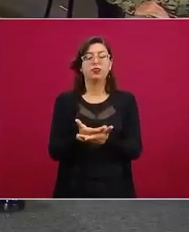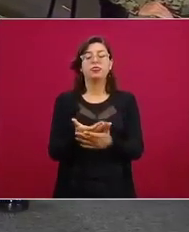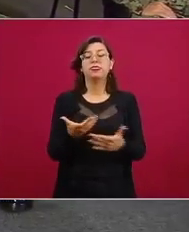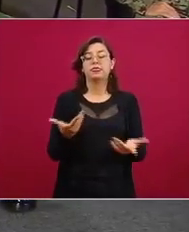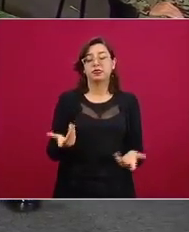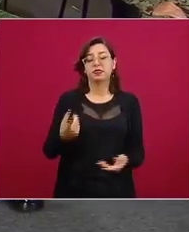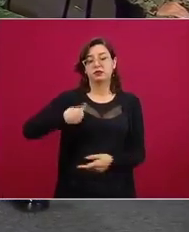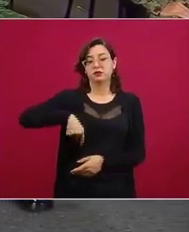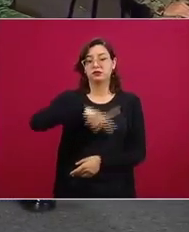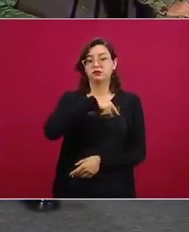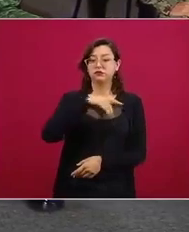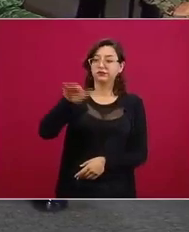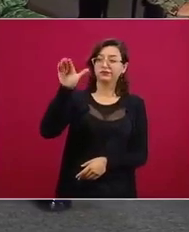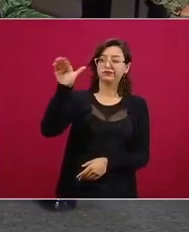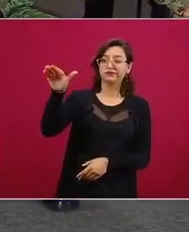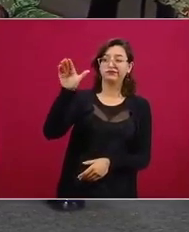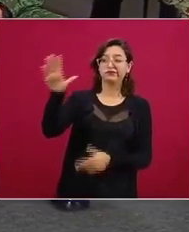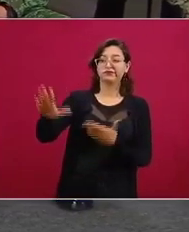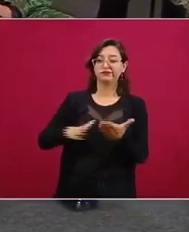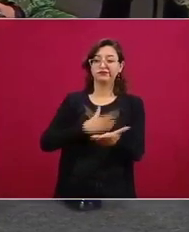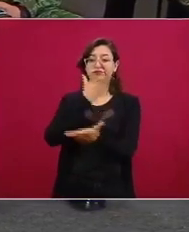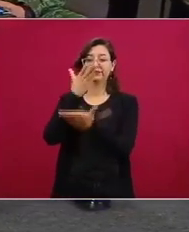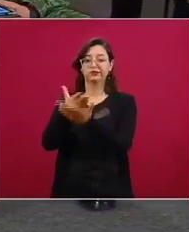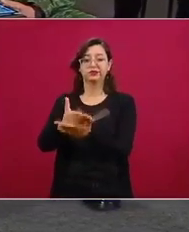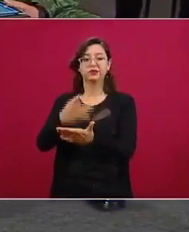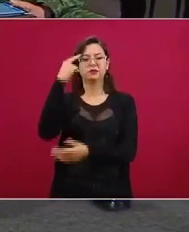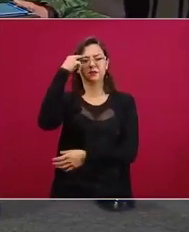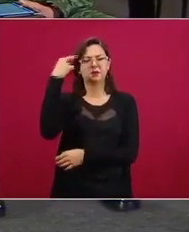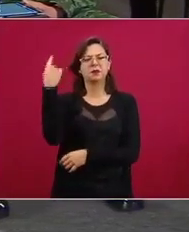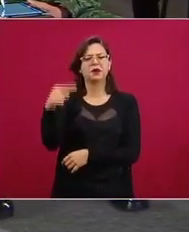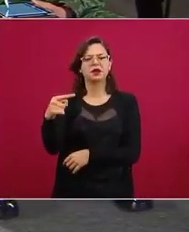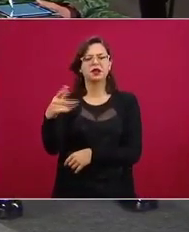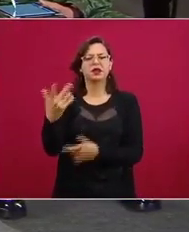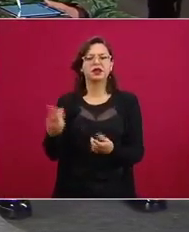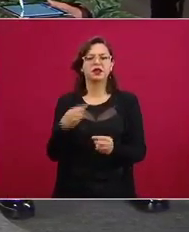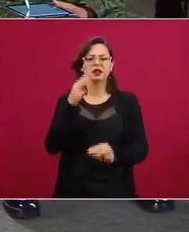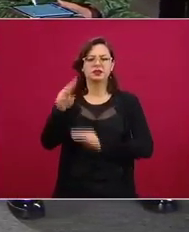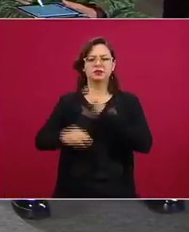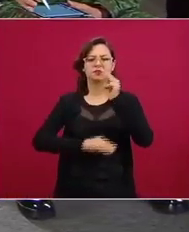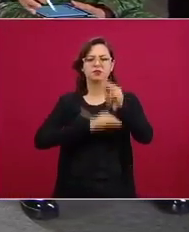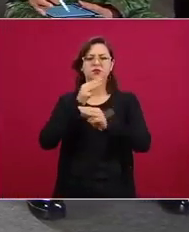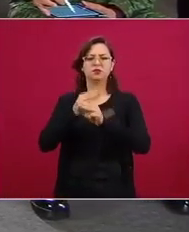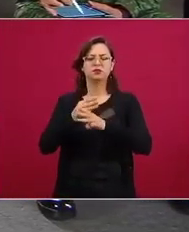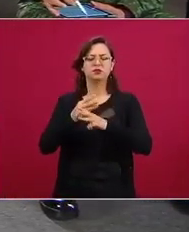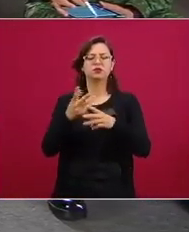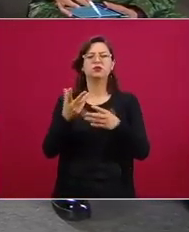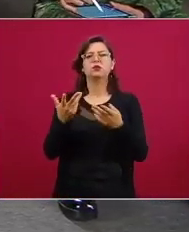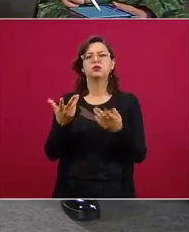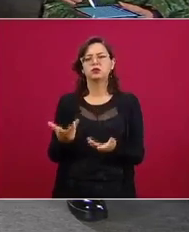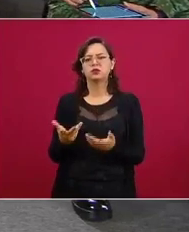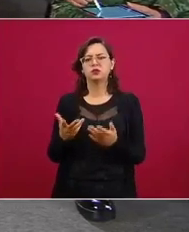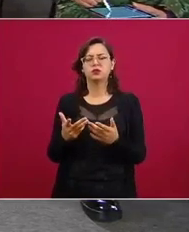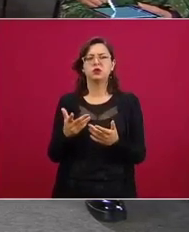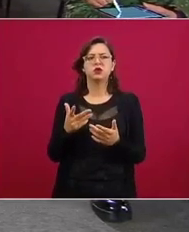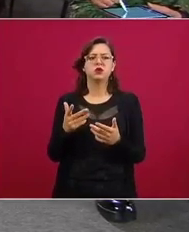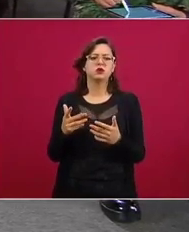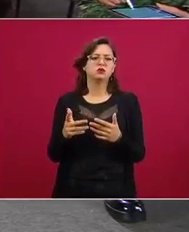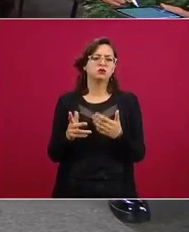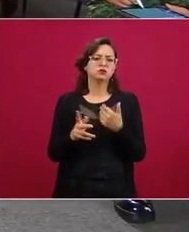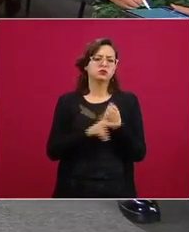para que haya equidad en el reparto,